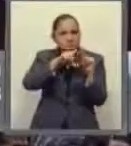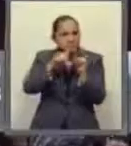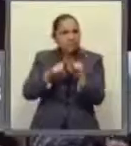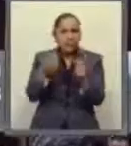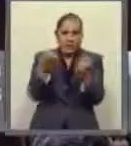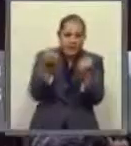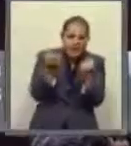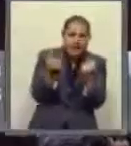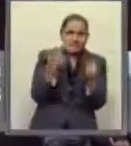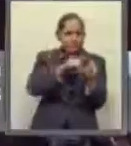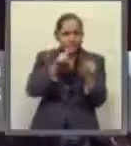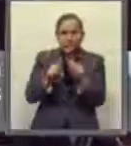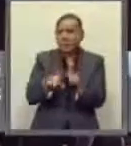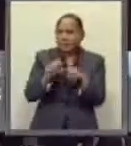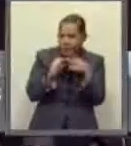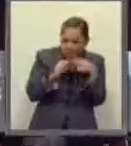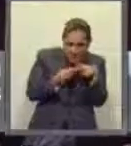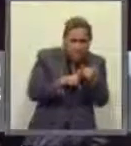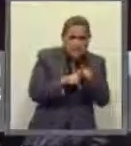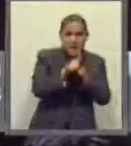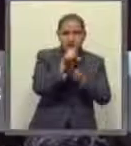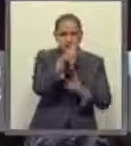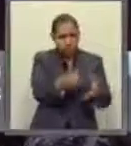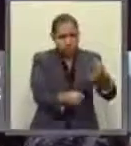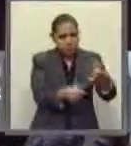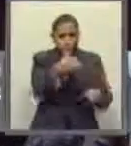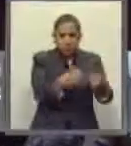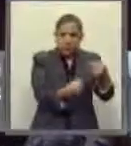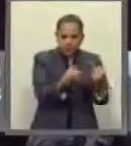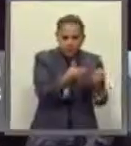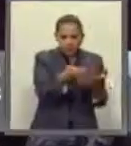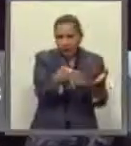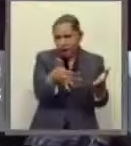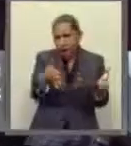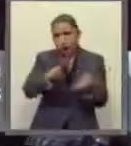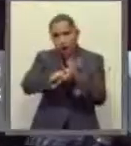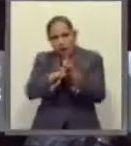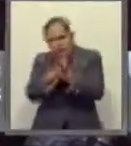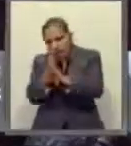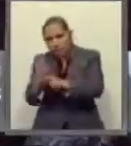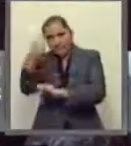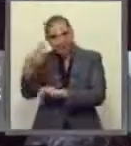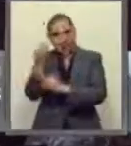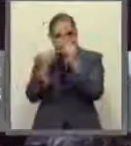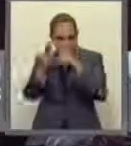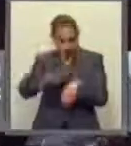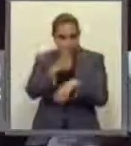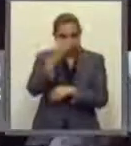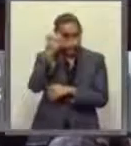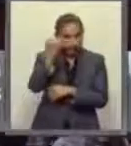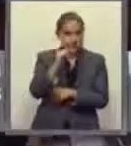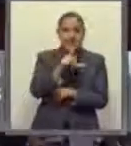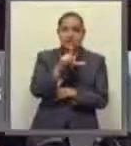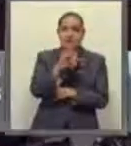hasta el consumo precisamente por eso se crea liconsa es una empresa